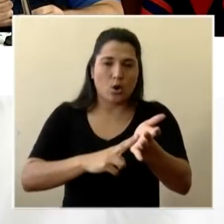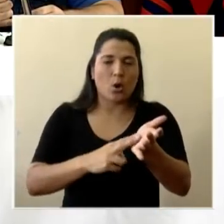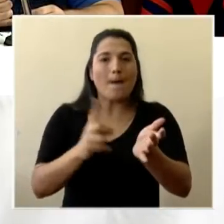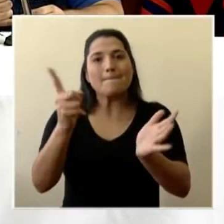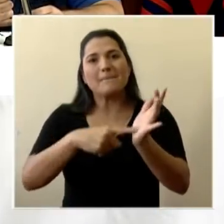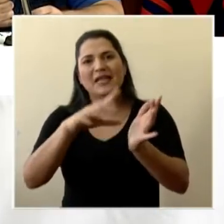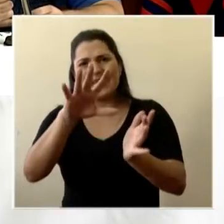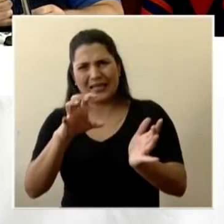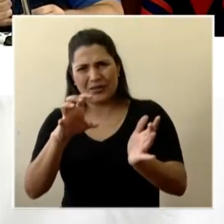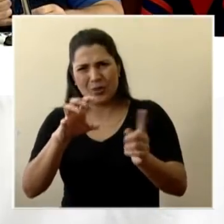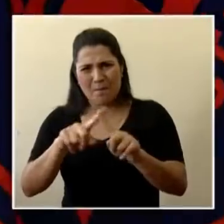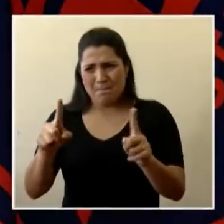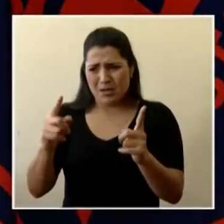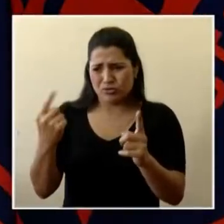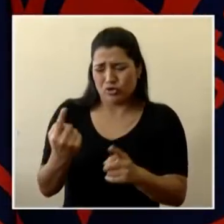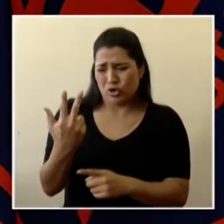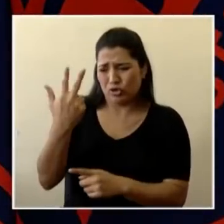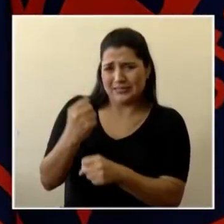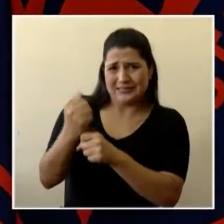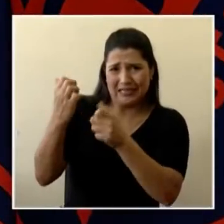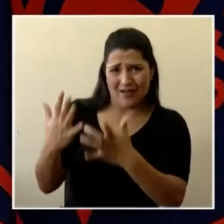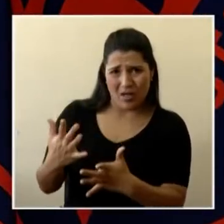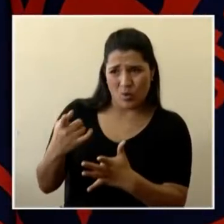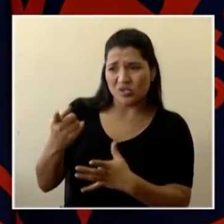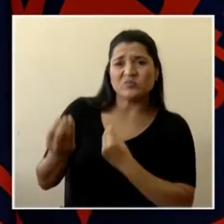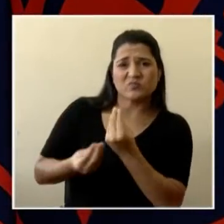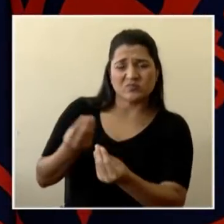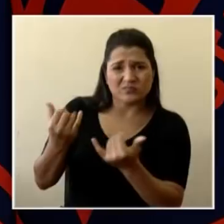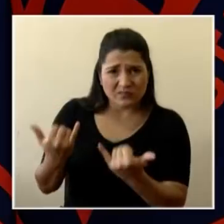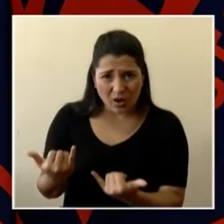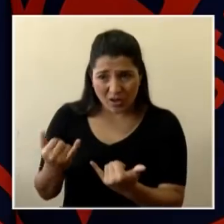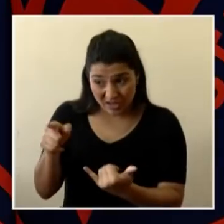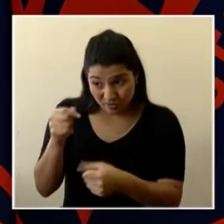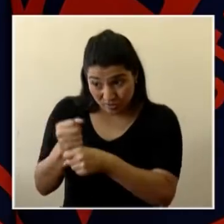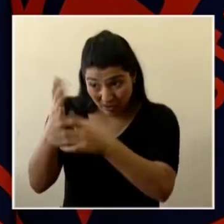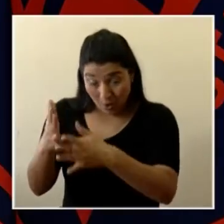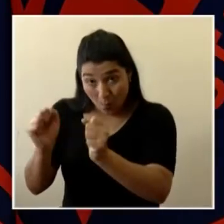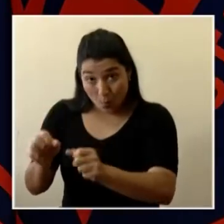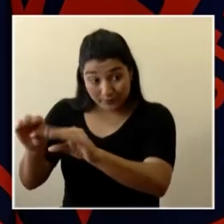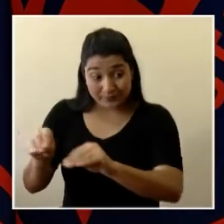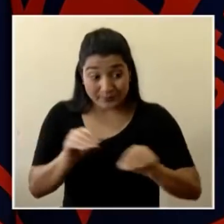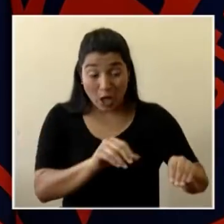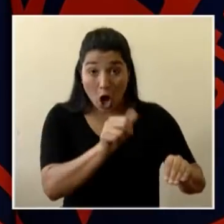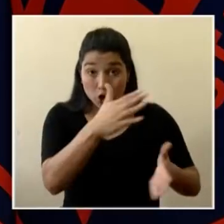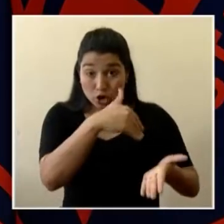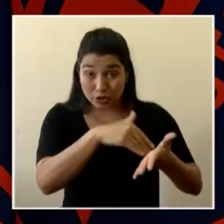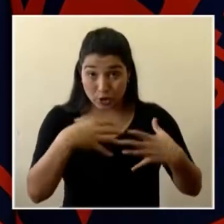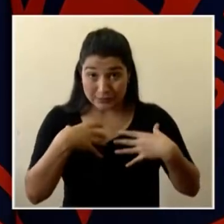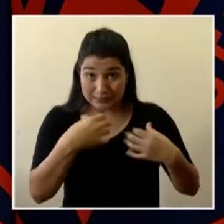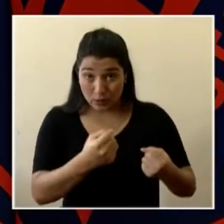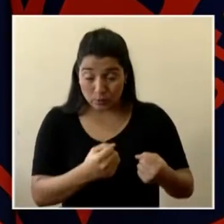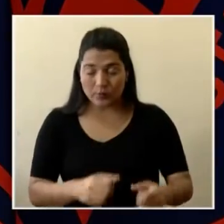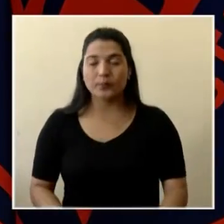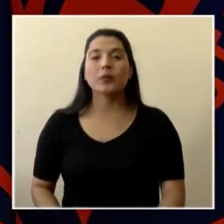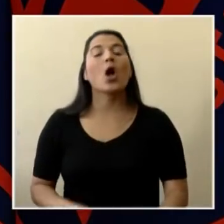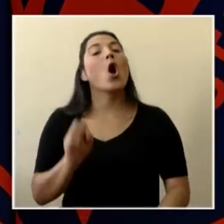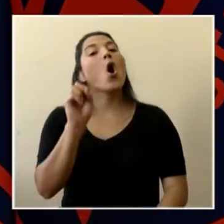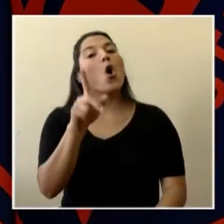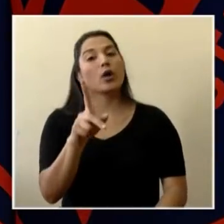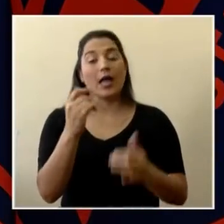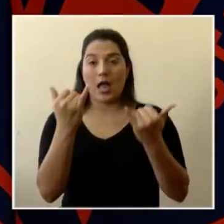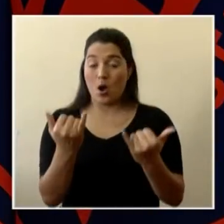¿Han evaluado poder mover este personal a otros centros de salud en tanto no haya tanto paciente en SEACO? Ok, primero hay que aclarar que estamos ante